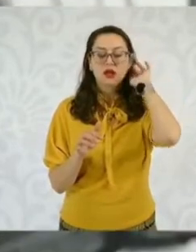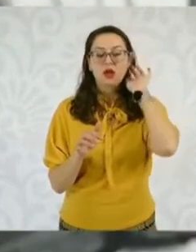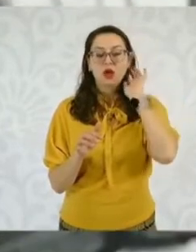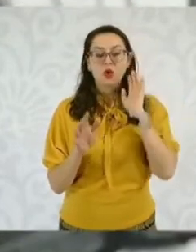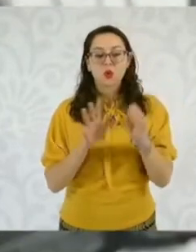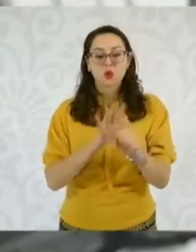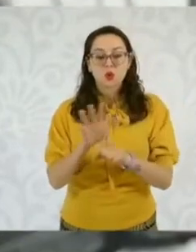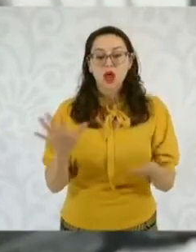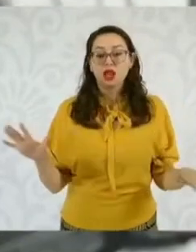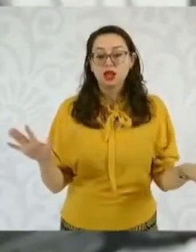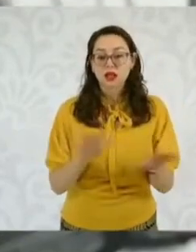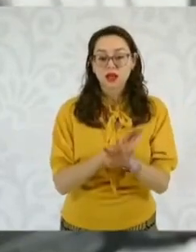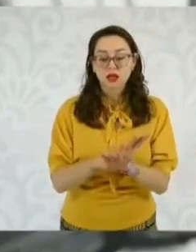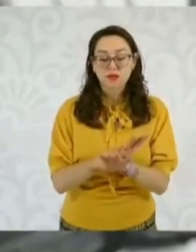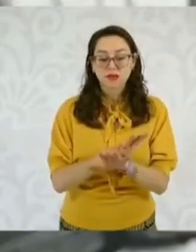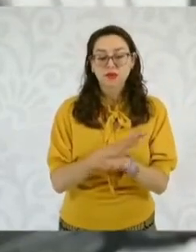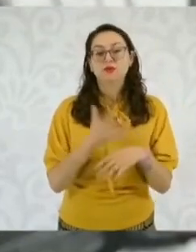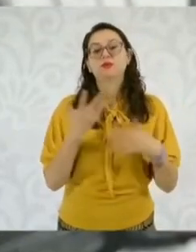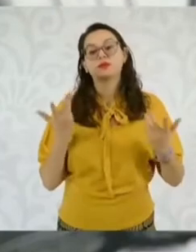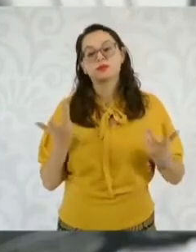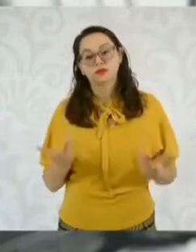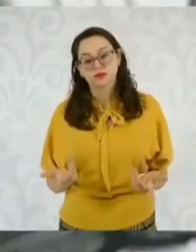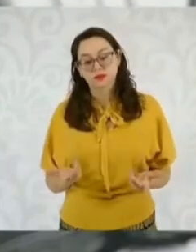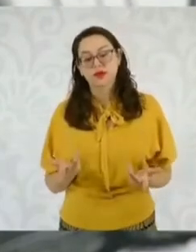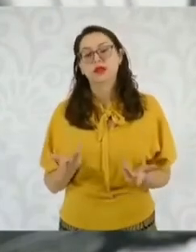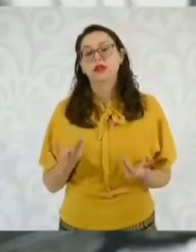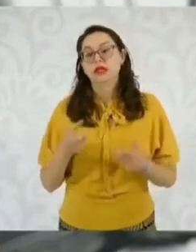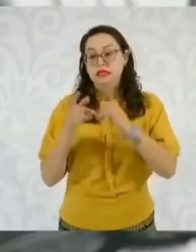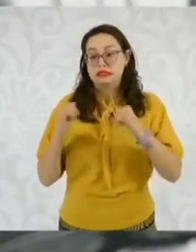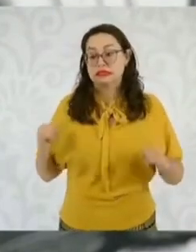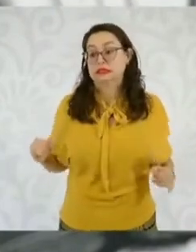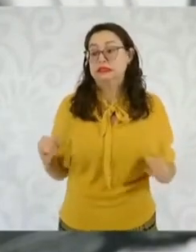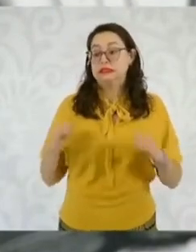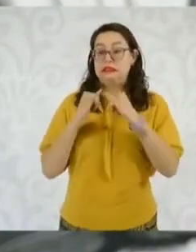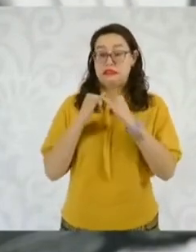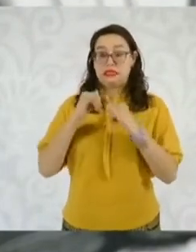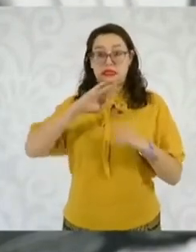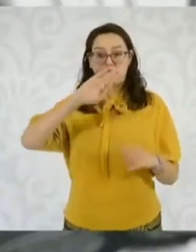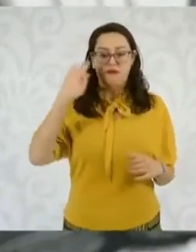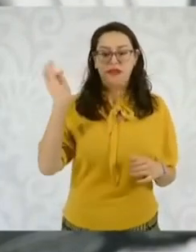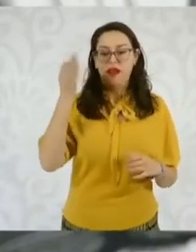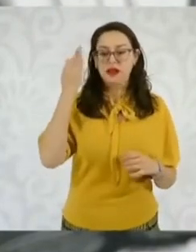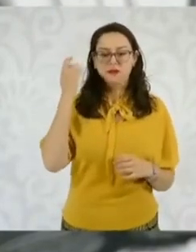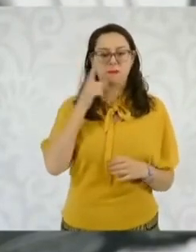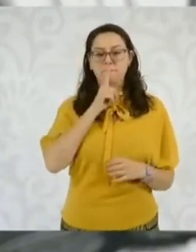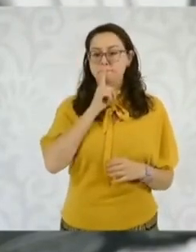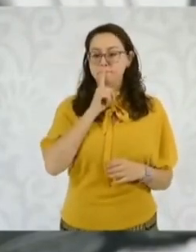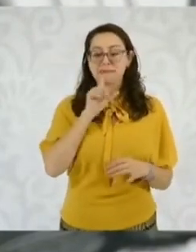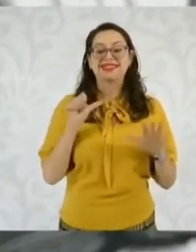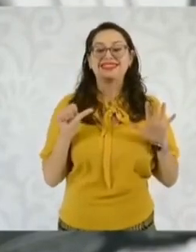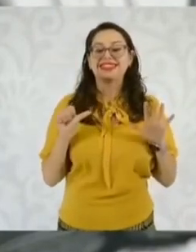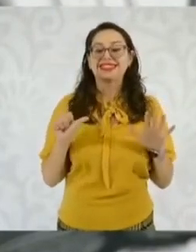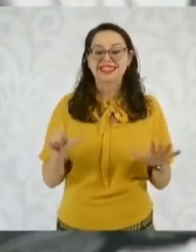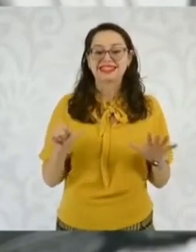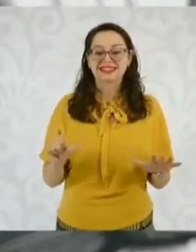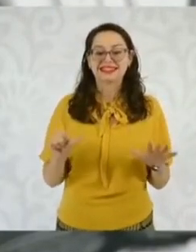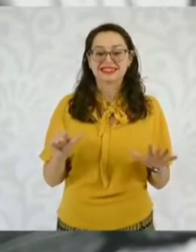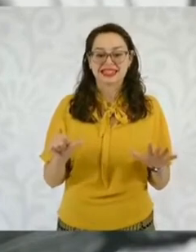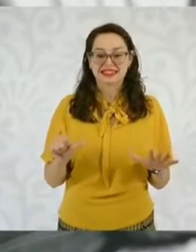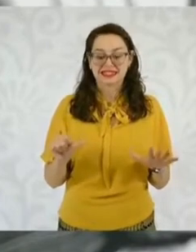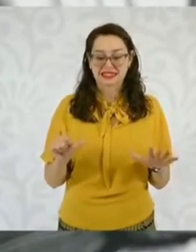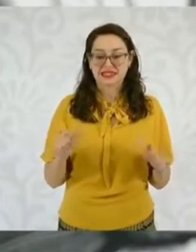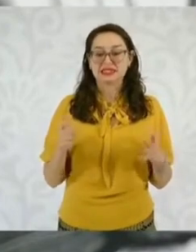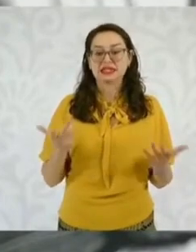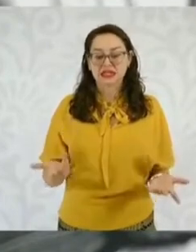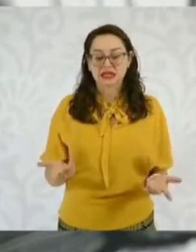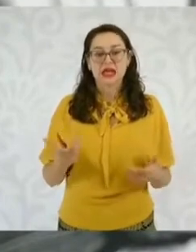información, en lugar de tener un organismo garante, a nivel federal ahora vamos a tener 16, decíamos, por los